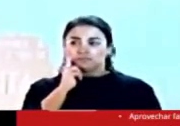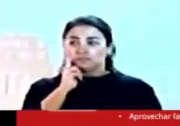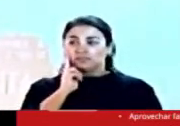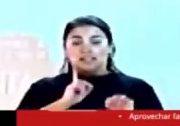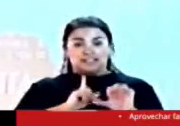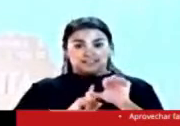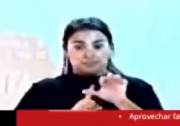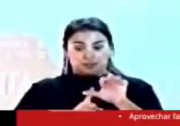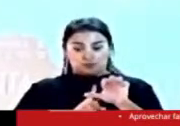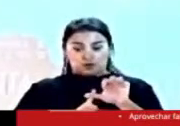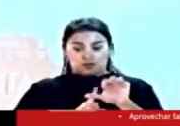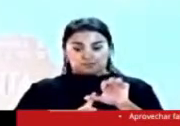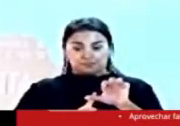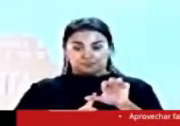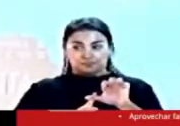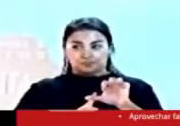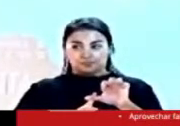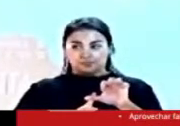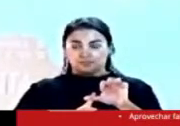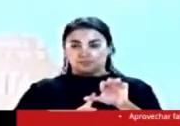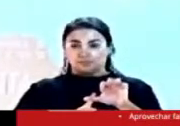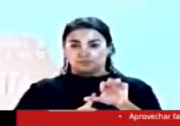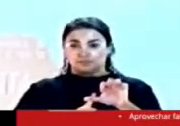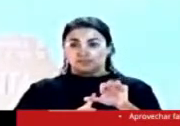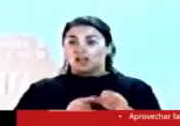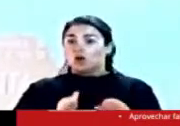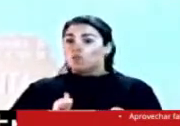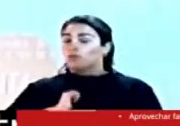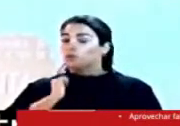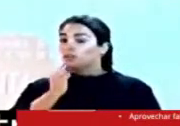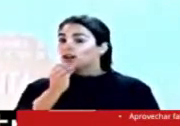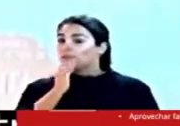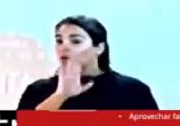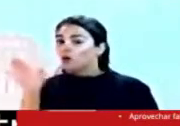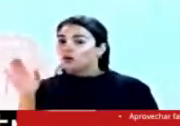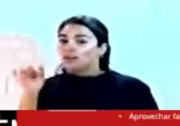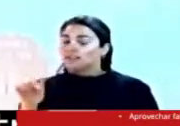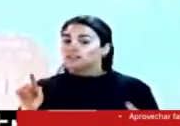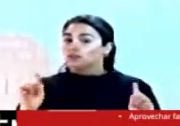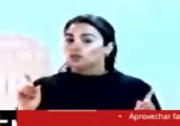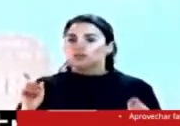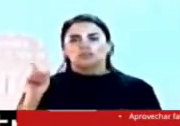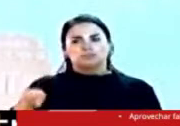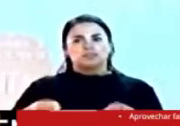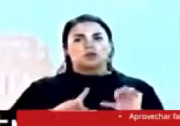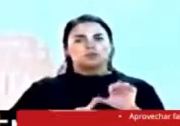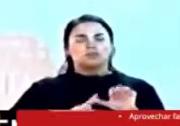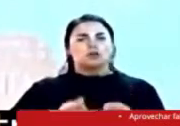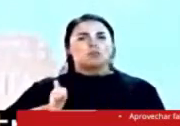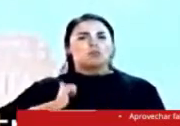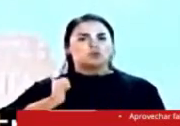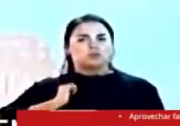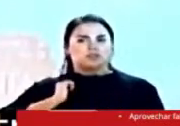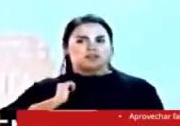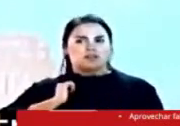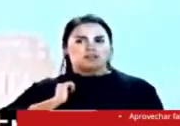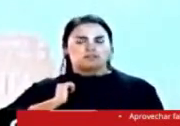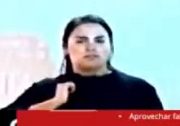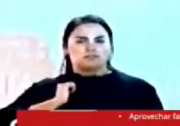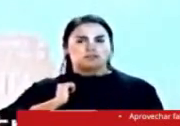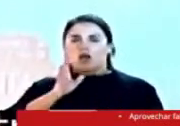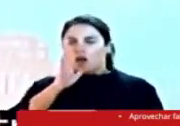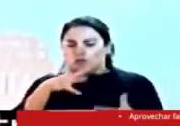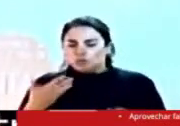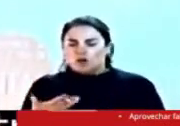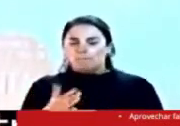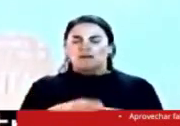Extremadura no está solamente ante su oportunidad, sino que Extremadura es una oportunidad en estos momentos para